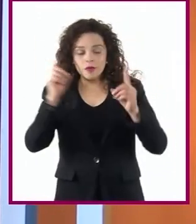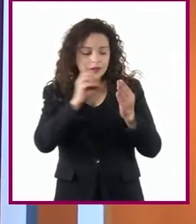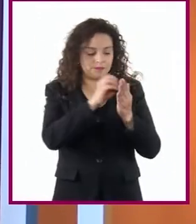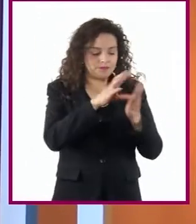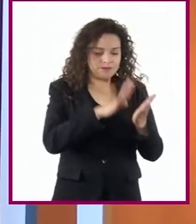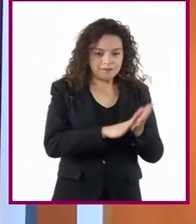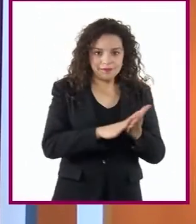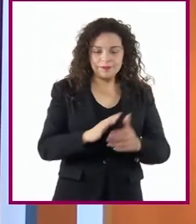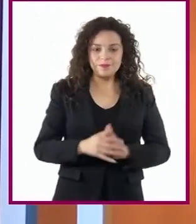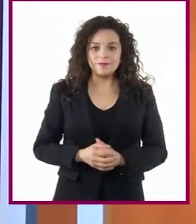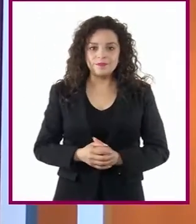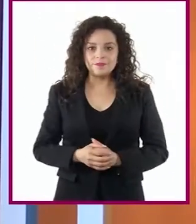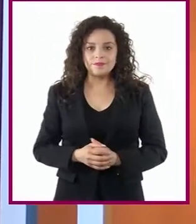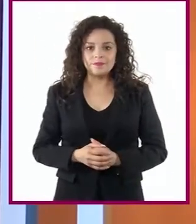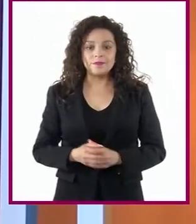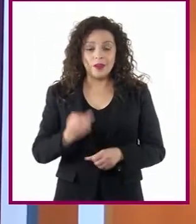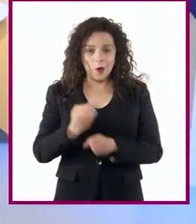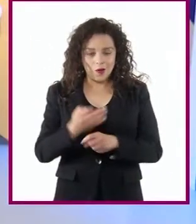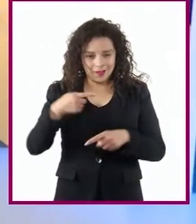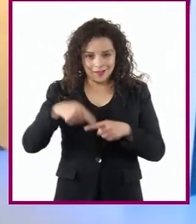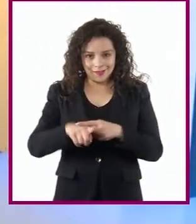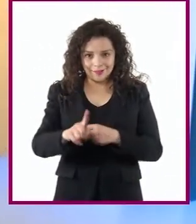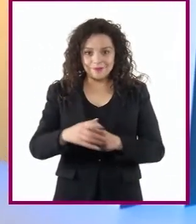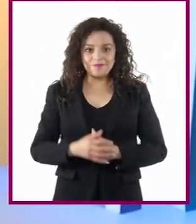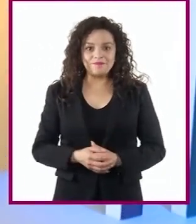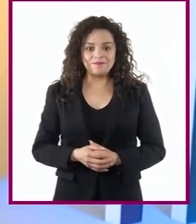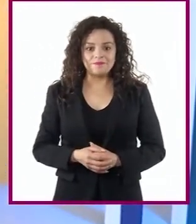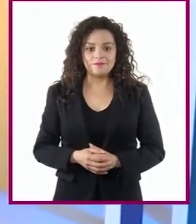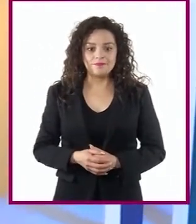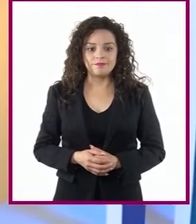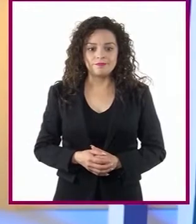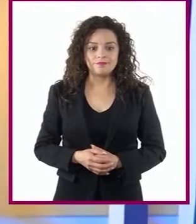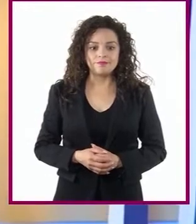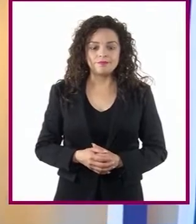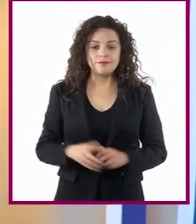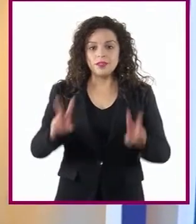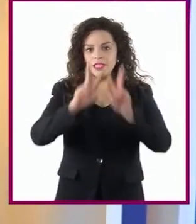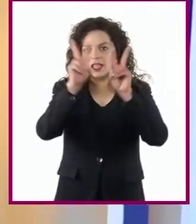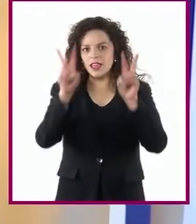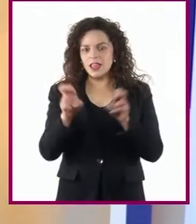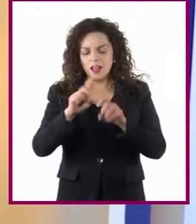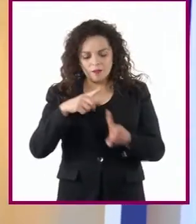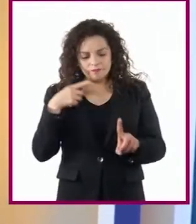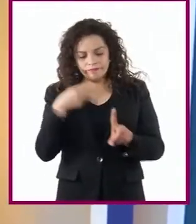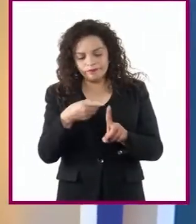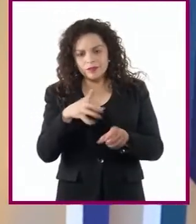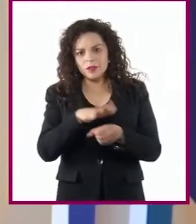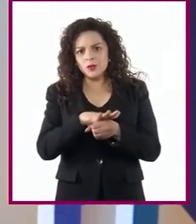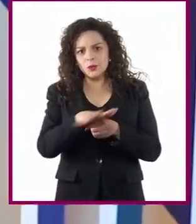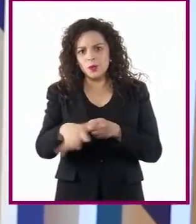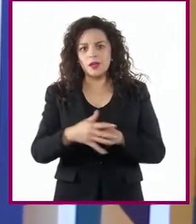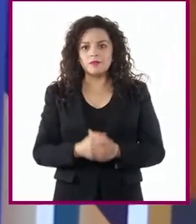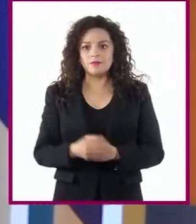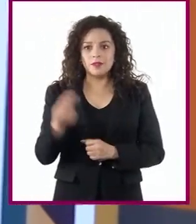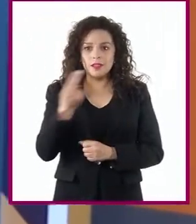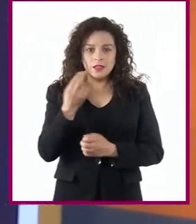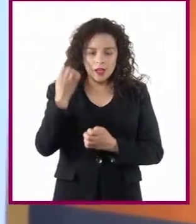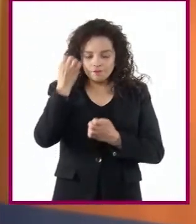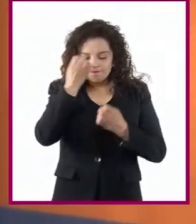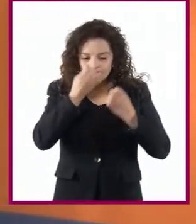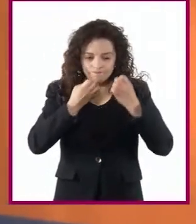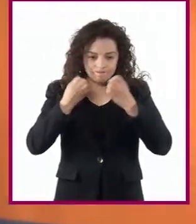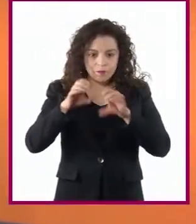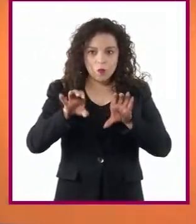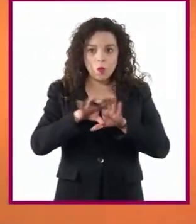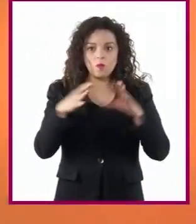del tema. Es momento de comenzar. Como decía, el tema central de esta sesión es analizar cómo se